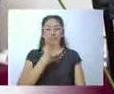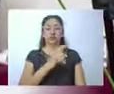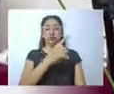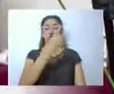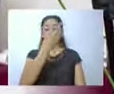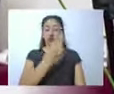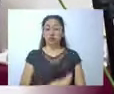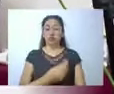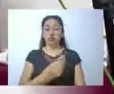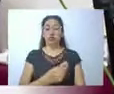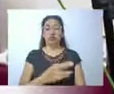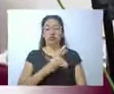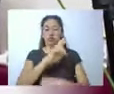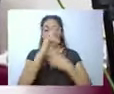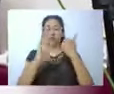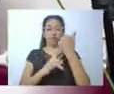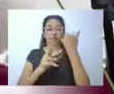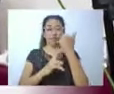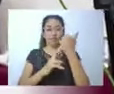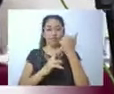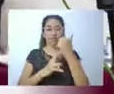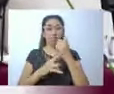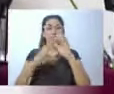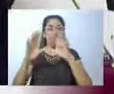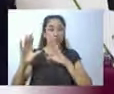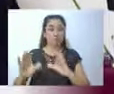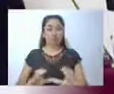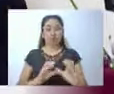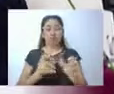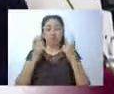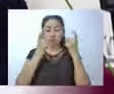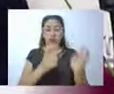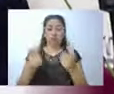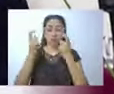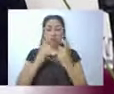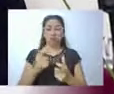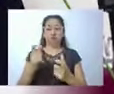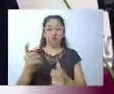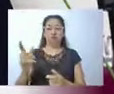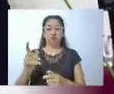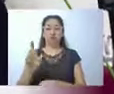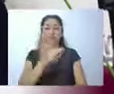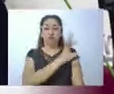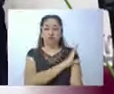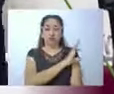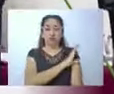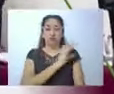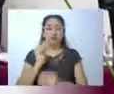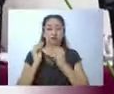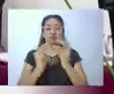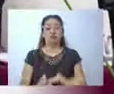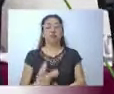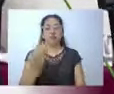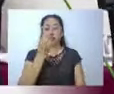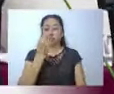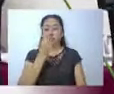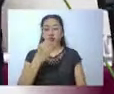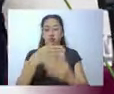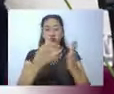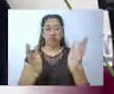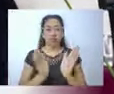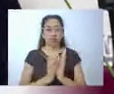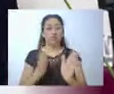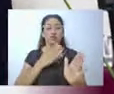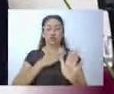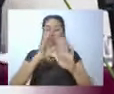realmente ha estado haciendo seguimiento a lo que es la fiscalización de la entrega de alimentos de ollas comunes. Quiero saludarla y felicitarla por eso,